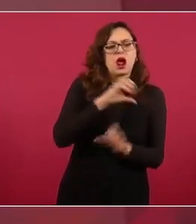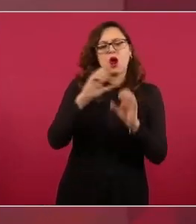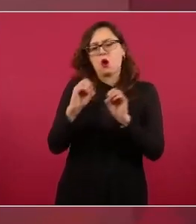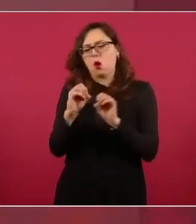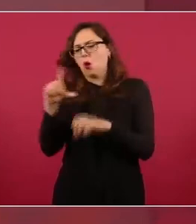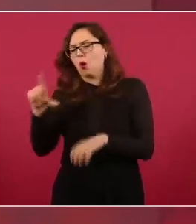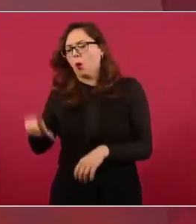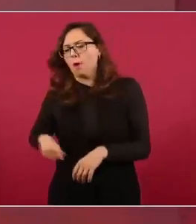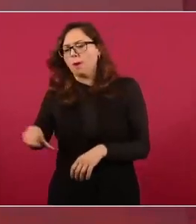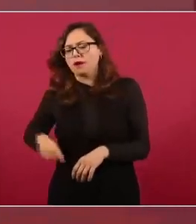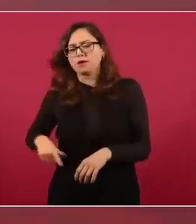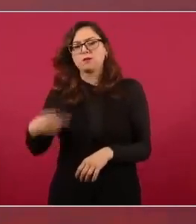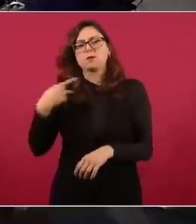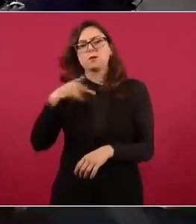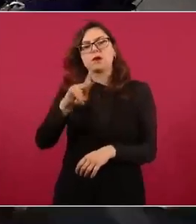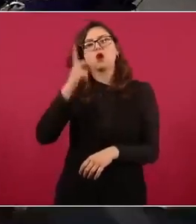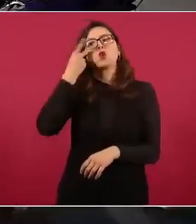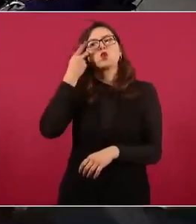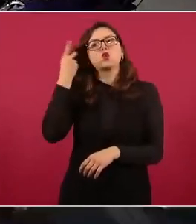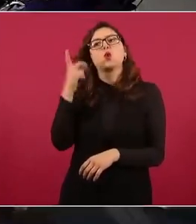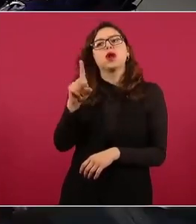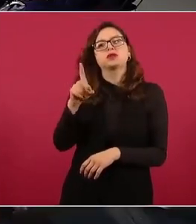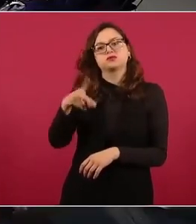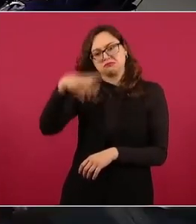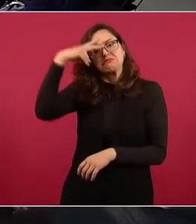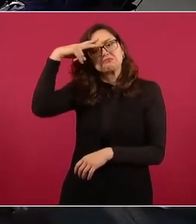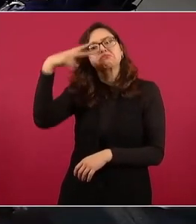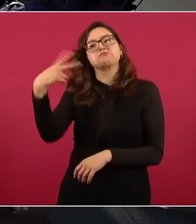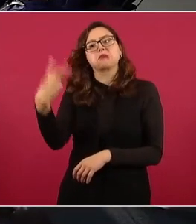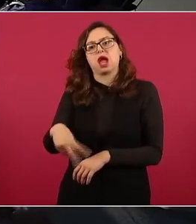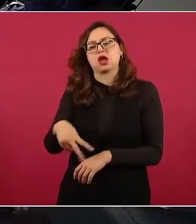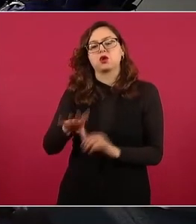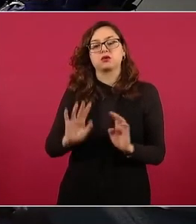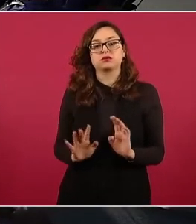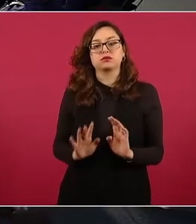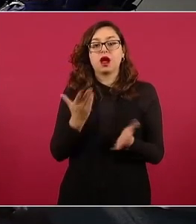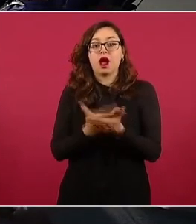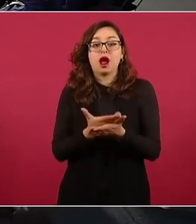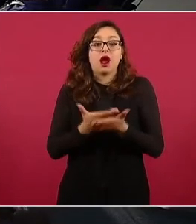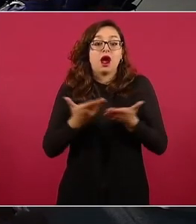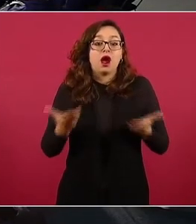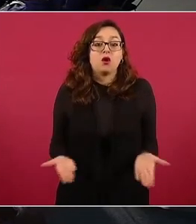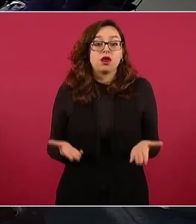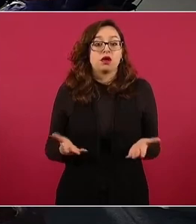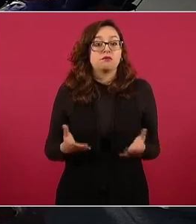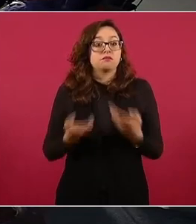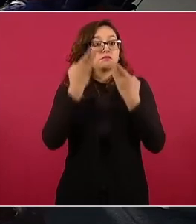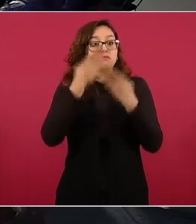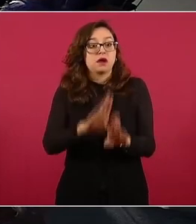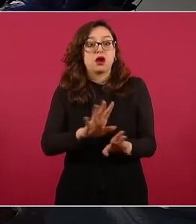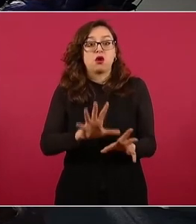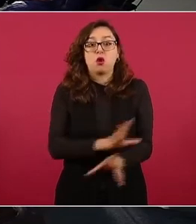Con la política neoliberal, toda la banca extranjera.